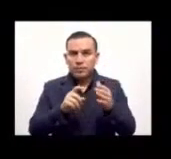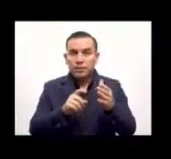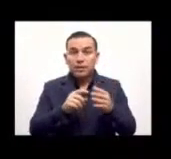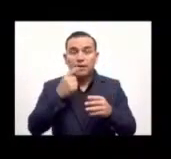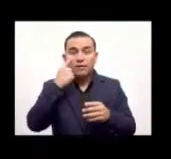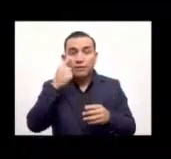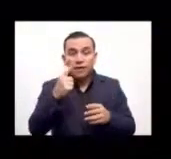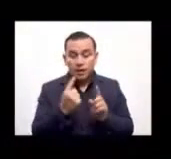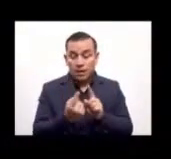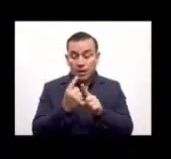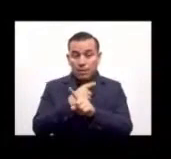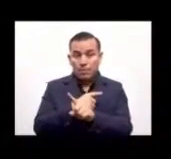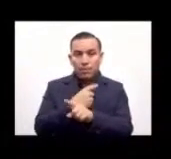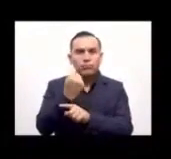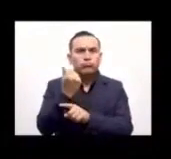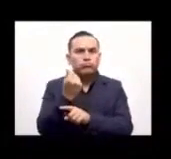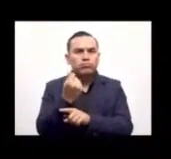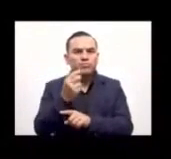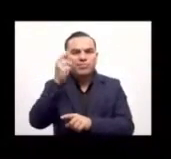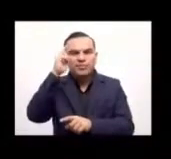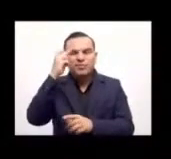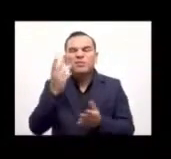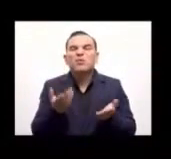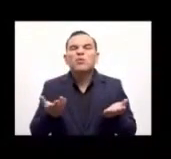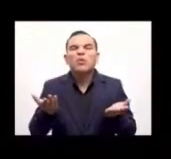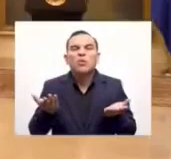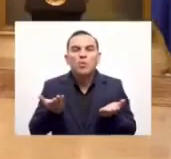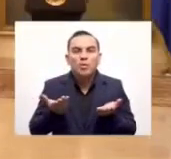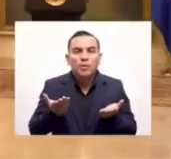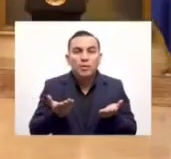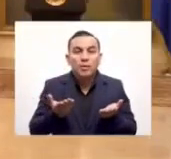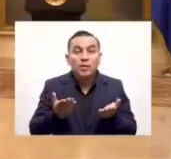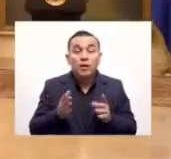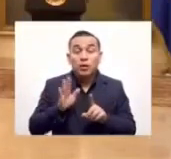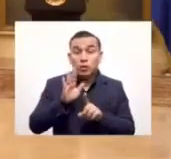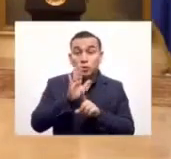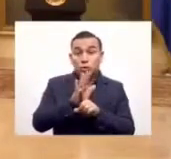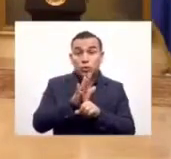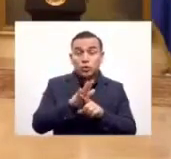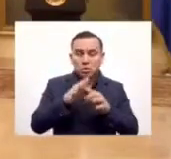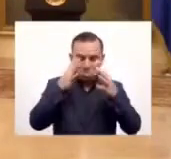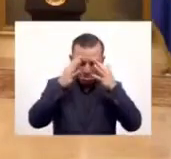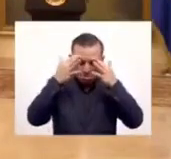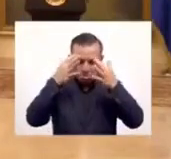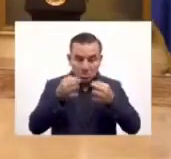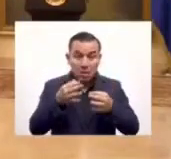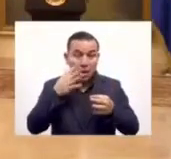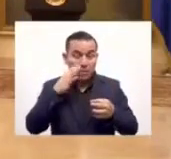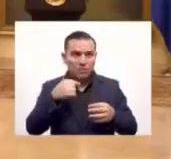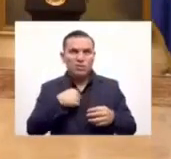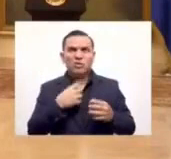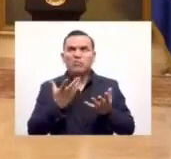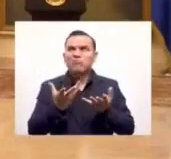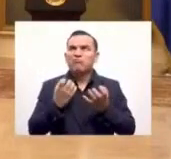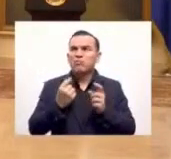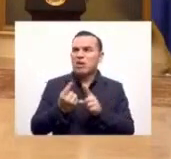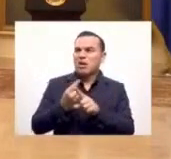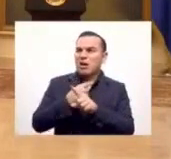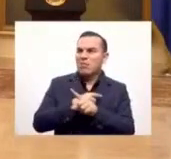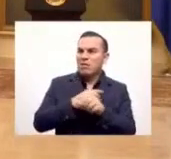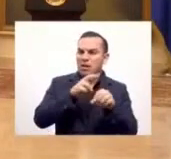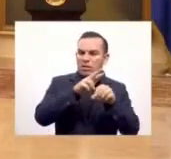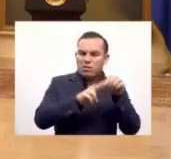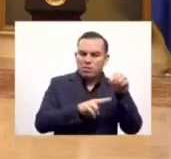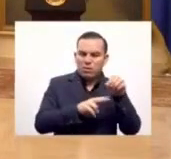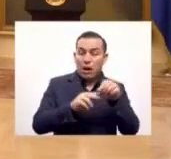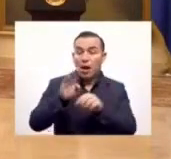como interesantes. Rappi, ¿no? Exacto. El envío es gratis. Lo que estamos viendo es que el gobierno está funcionando justamente como una fintech, donde